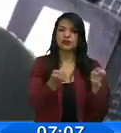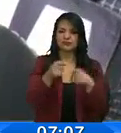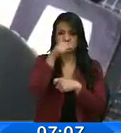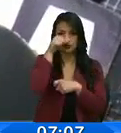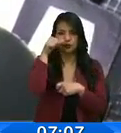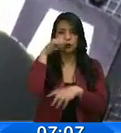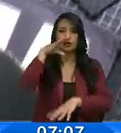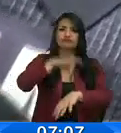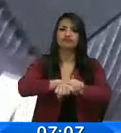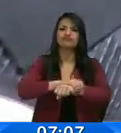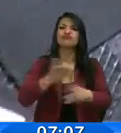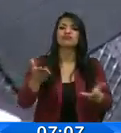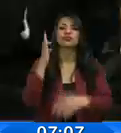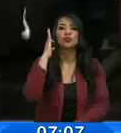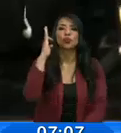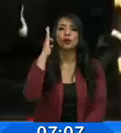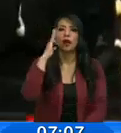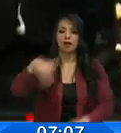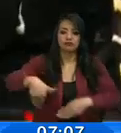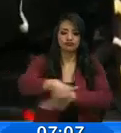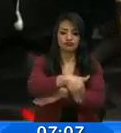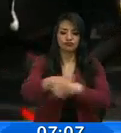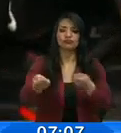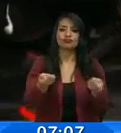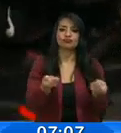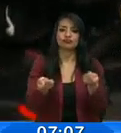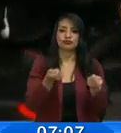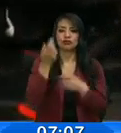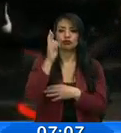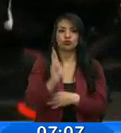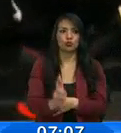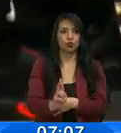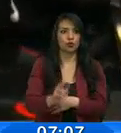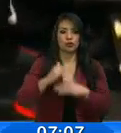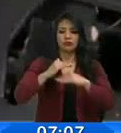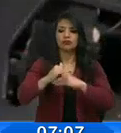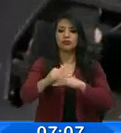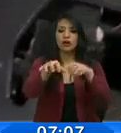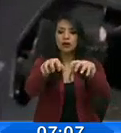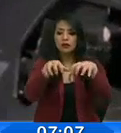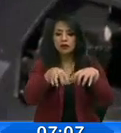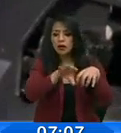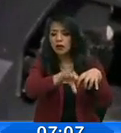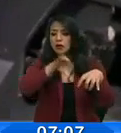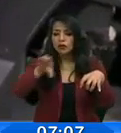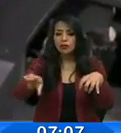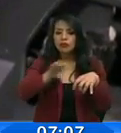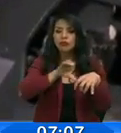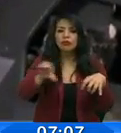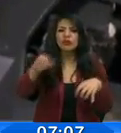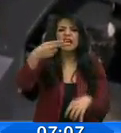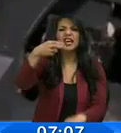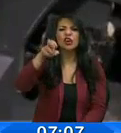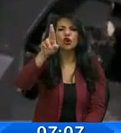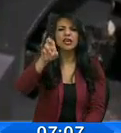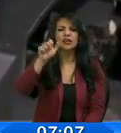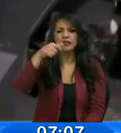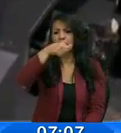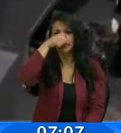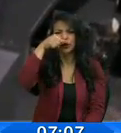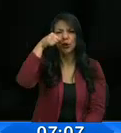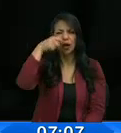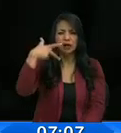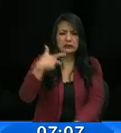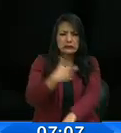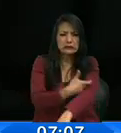en el control sur de Tulcán. El vehículo en el que se transportaban mantenía una caleta en el tablero principal. Ahí llevaban camuflado heroína, una de las drogas más costosas del